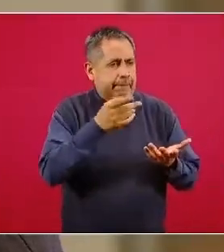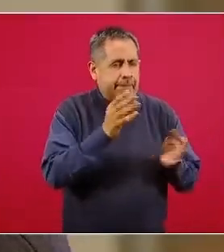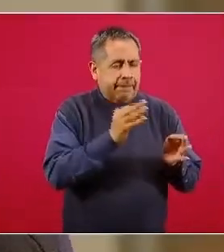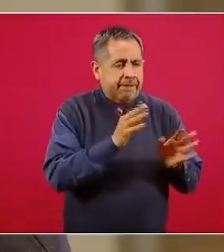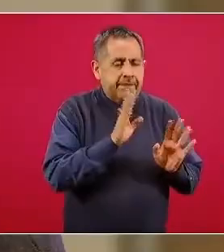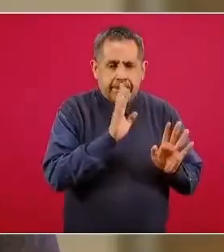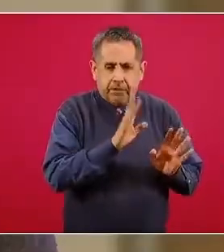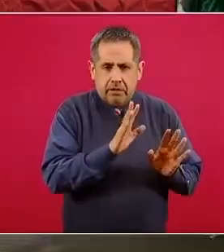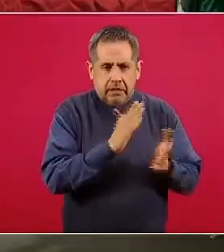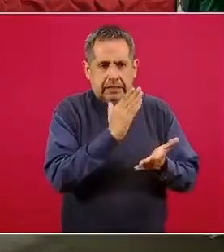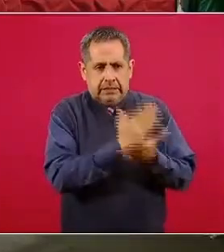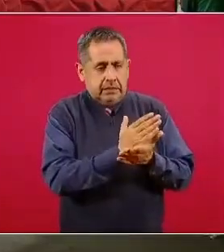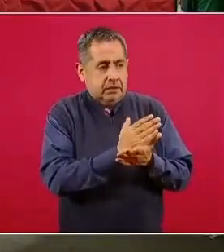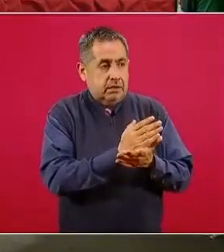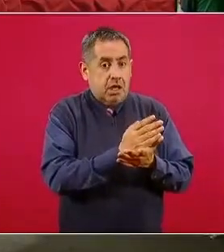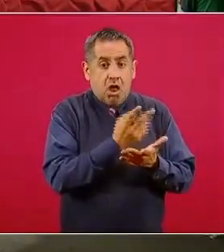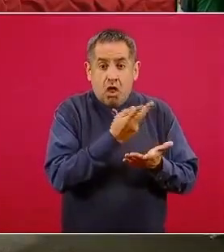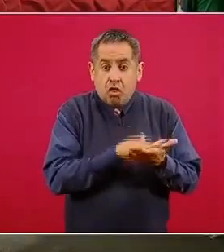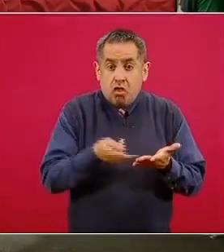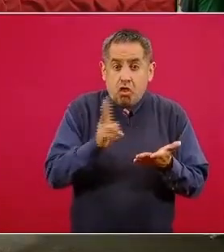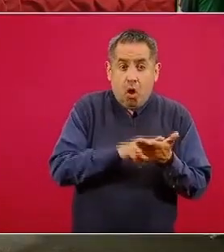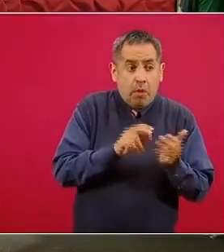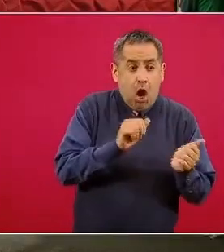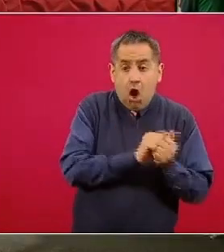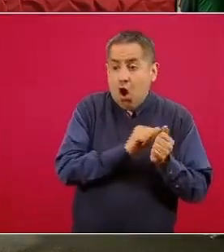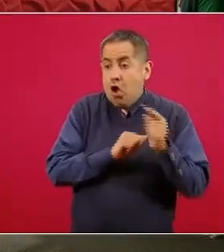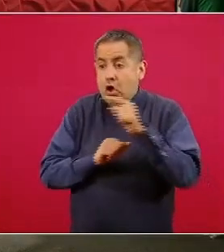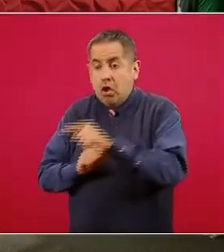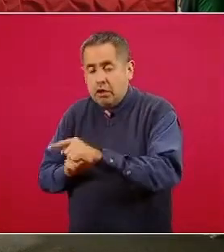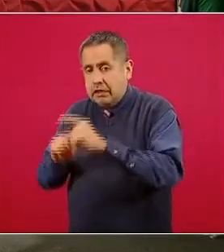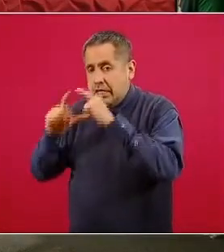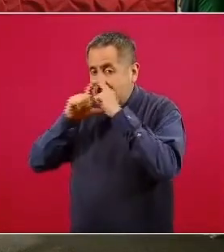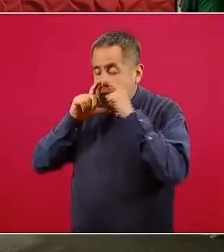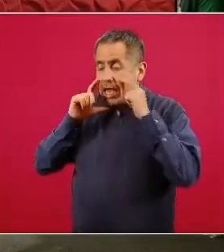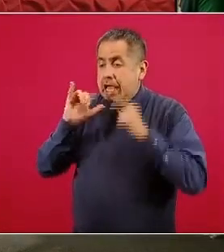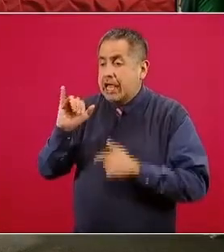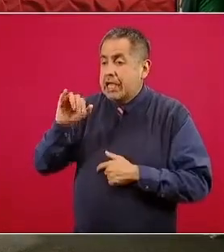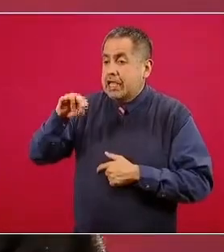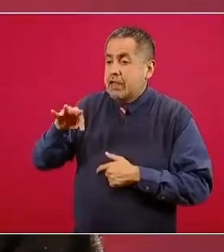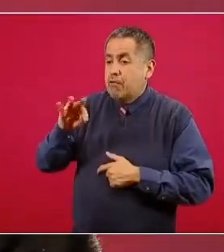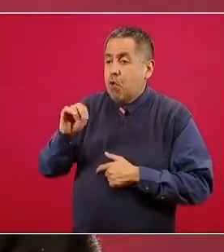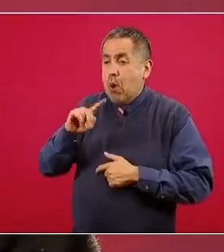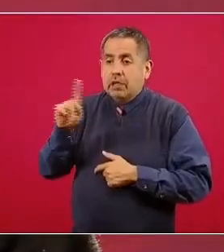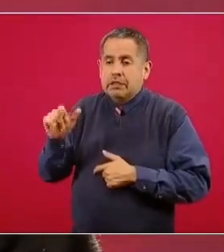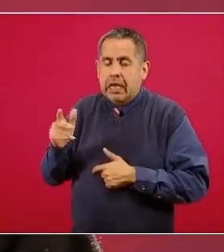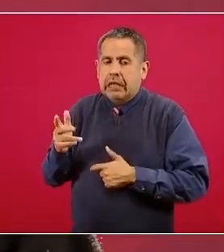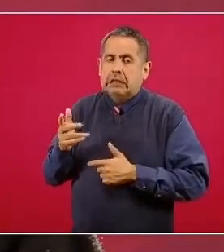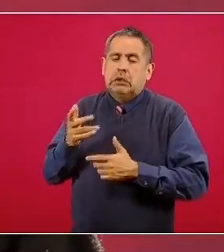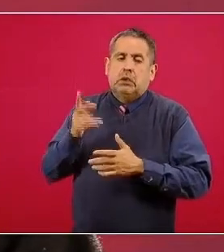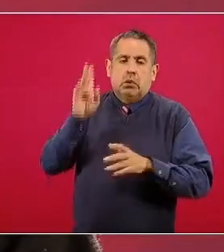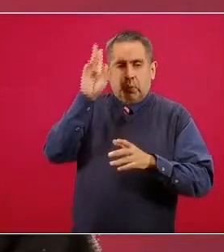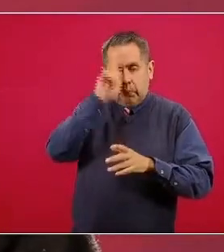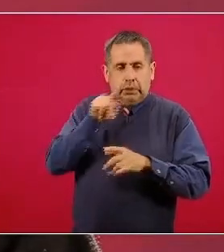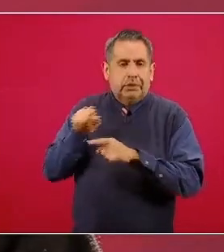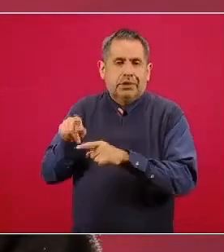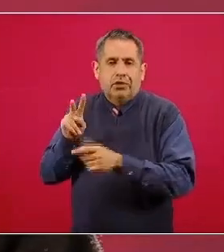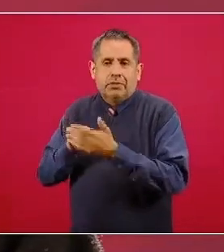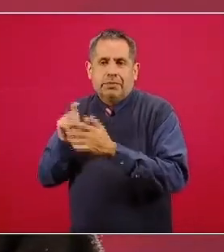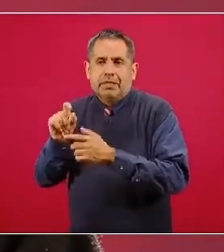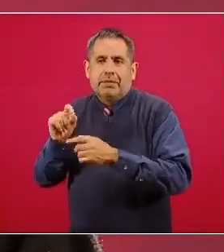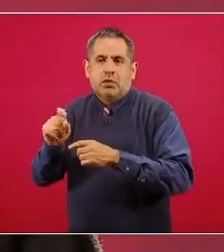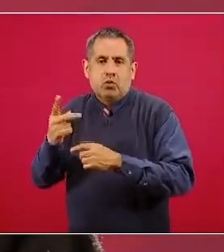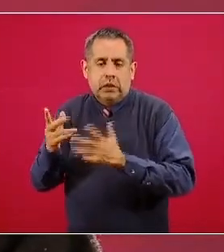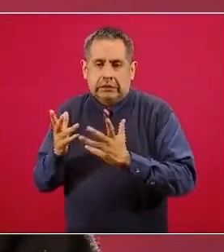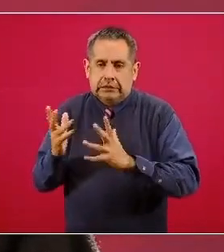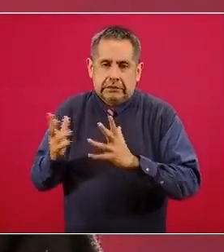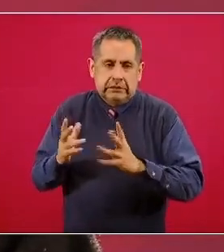invierno, se combine o se junte con lo que es irremediable que ocurra, que es la temporada de influenza